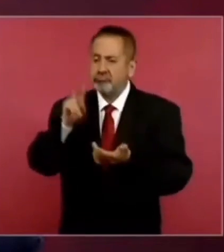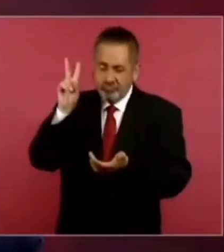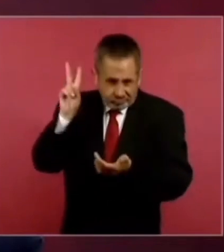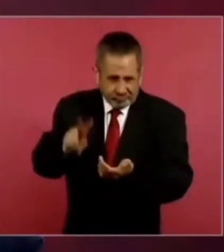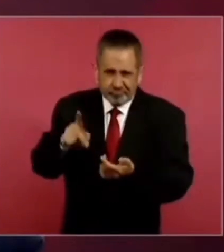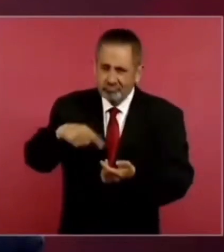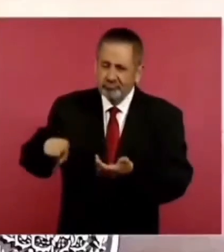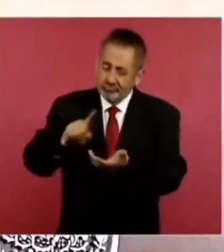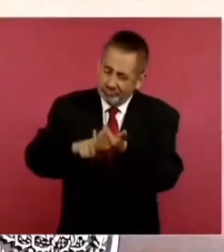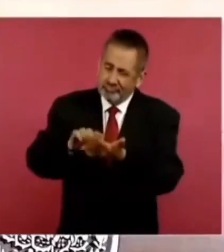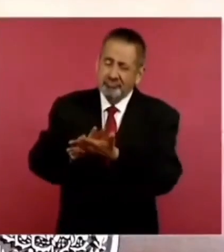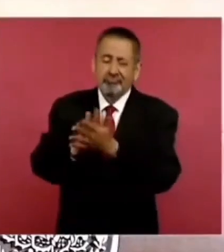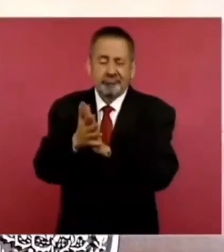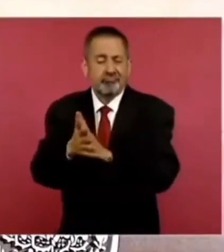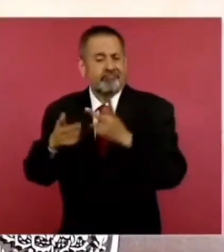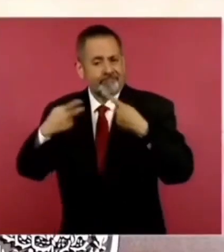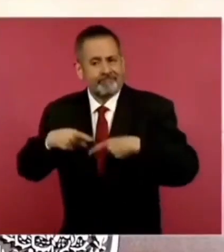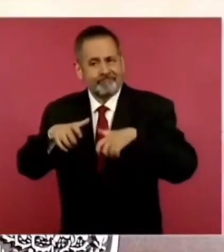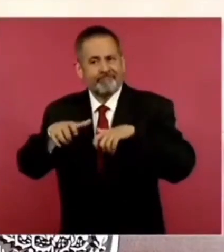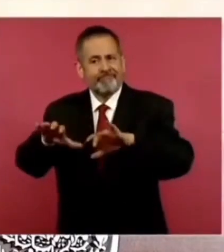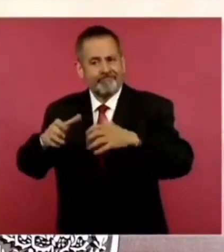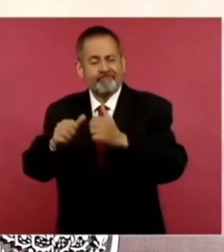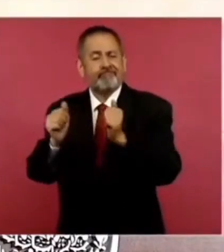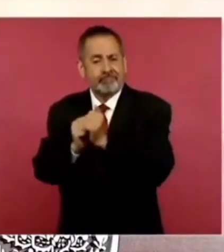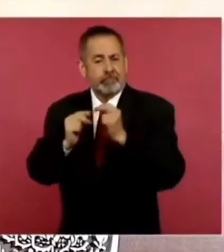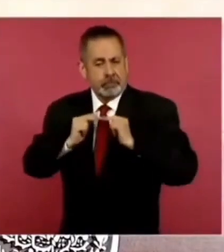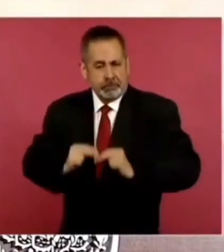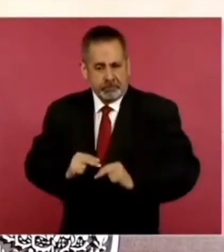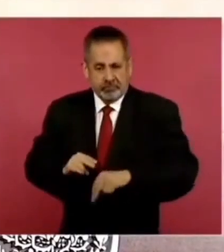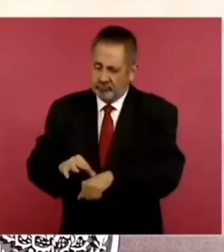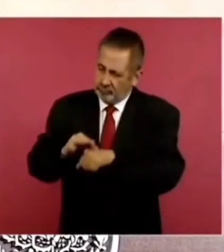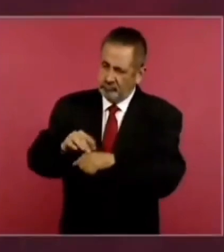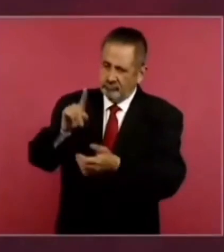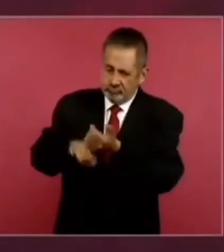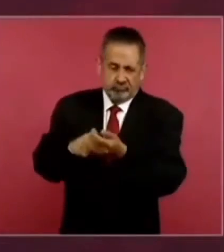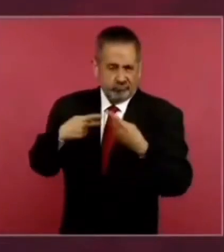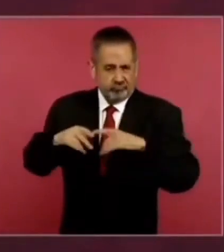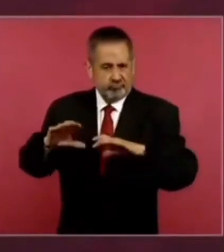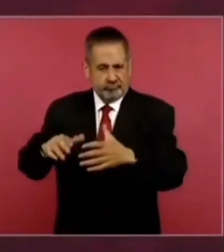eso tiene que tomarse en cuenta. Bueno,